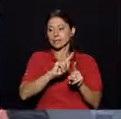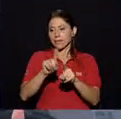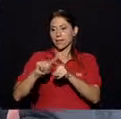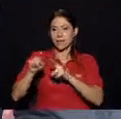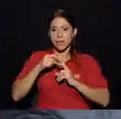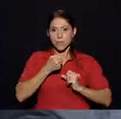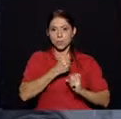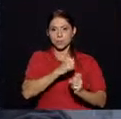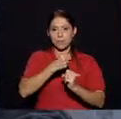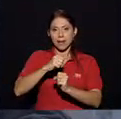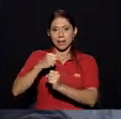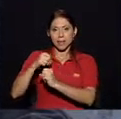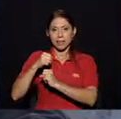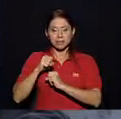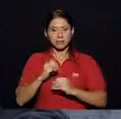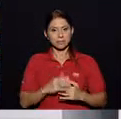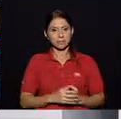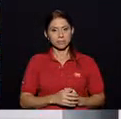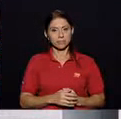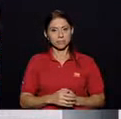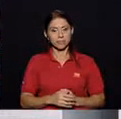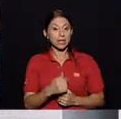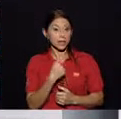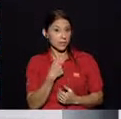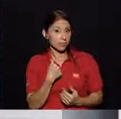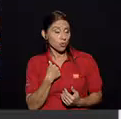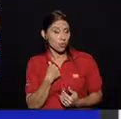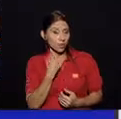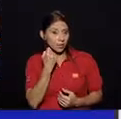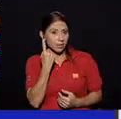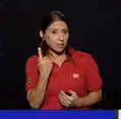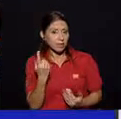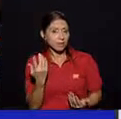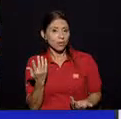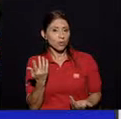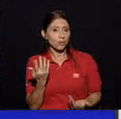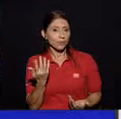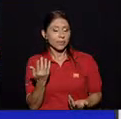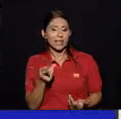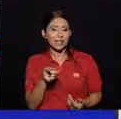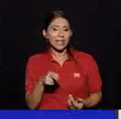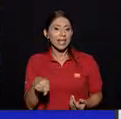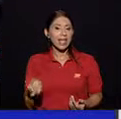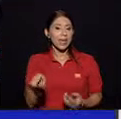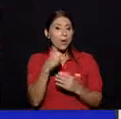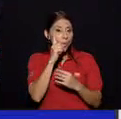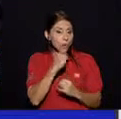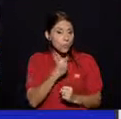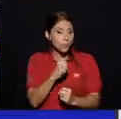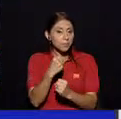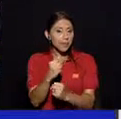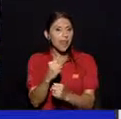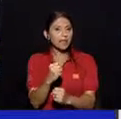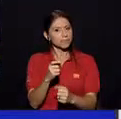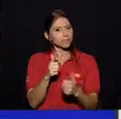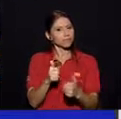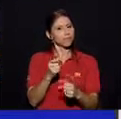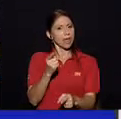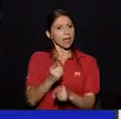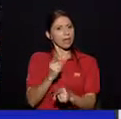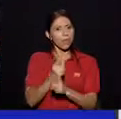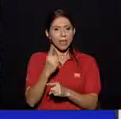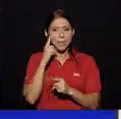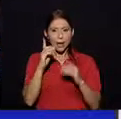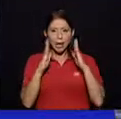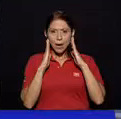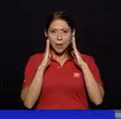la articulación, en el mejoramiento de los protocolos, ¿verdad? Que ya existen, pero me parece que cada día tenemos una sociedad